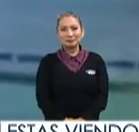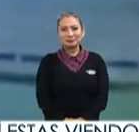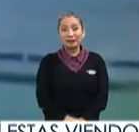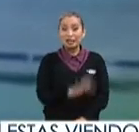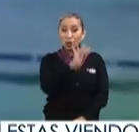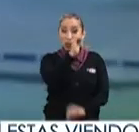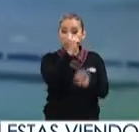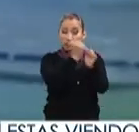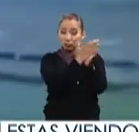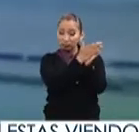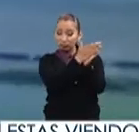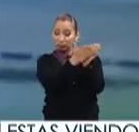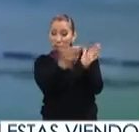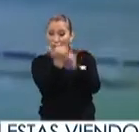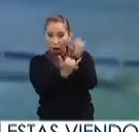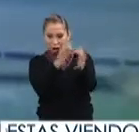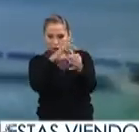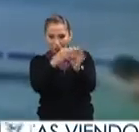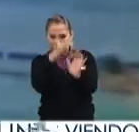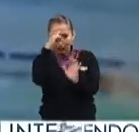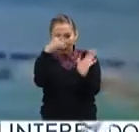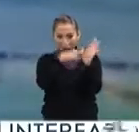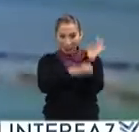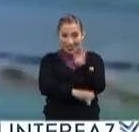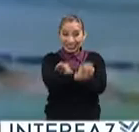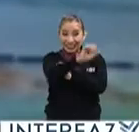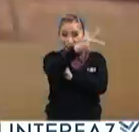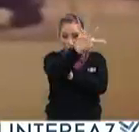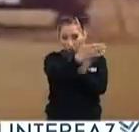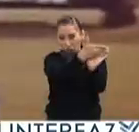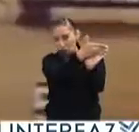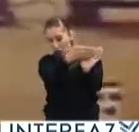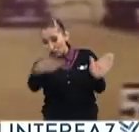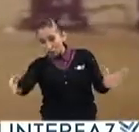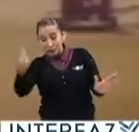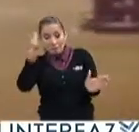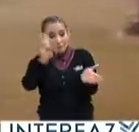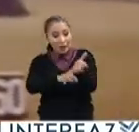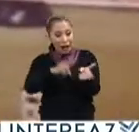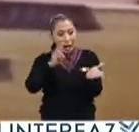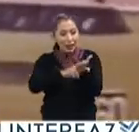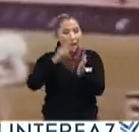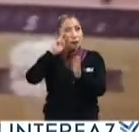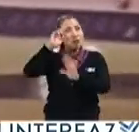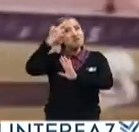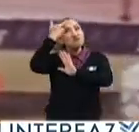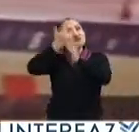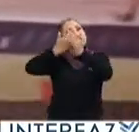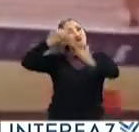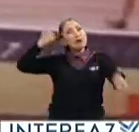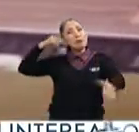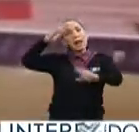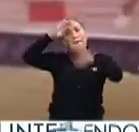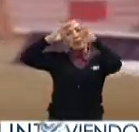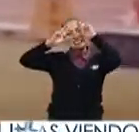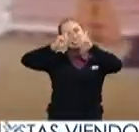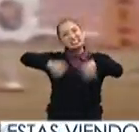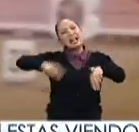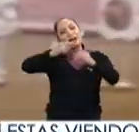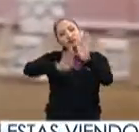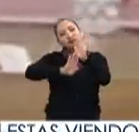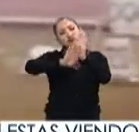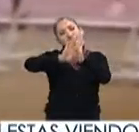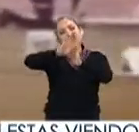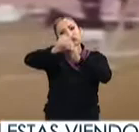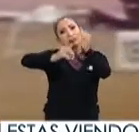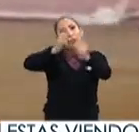A 50 años de distancia de los Juegos Olímpicos de México 1968, bien vale la pena hacer una introspectiva para reflexionar acerca del